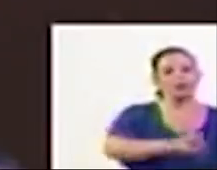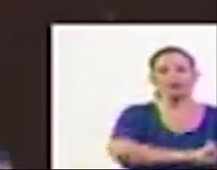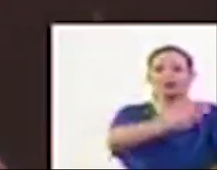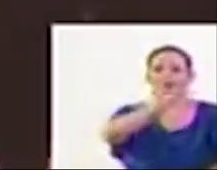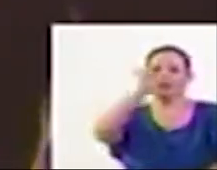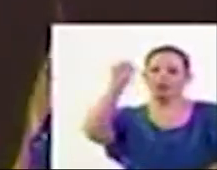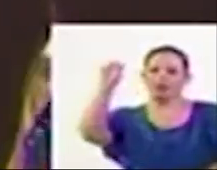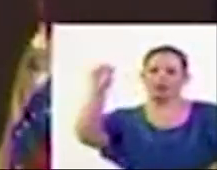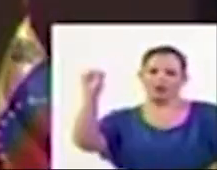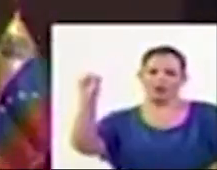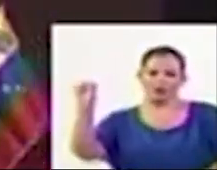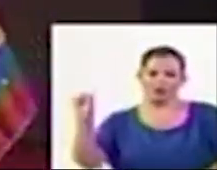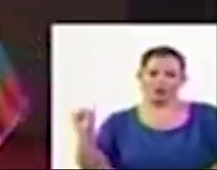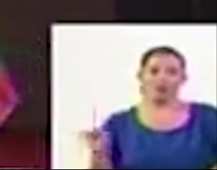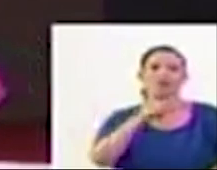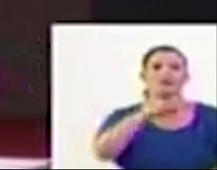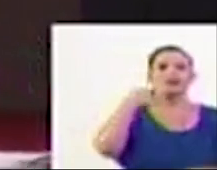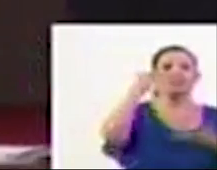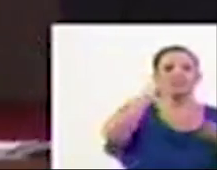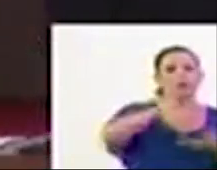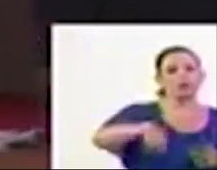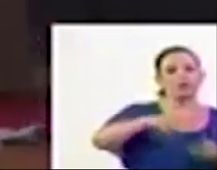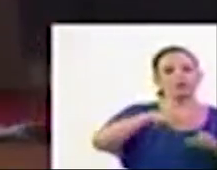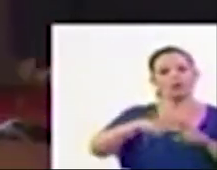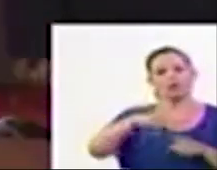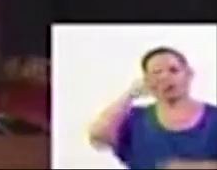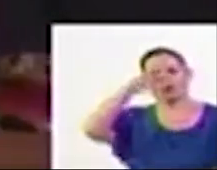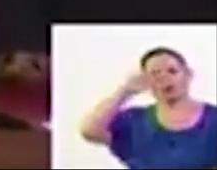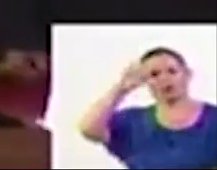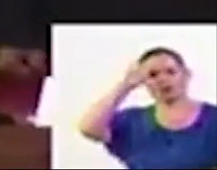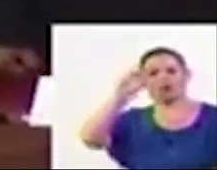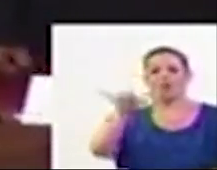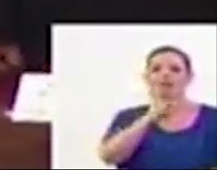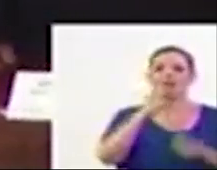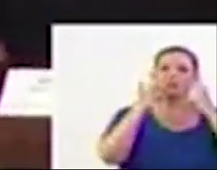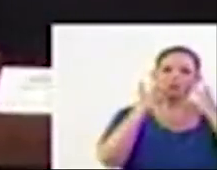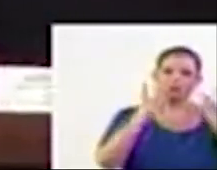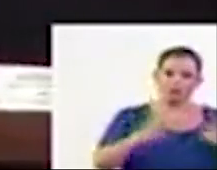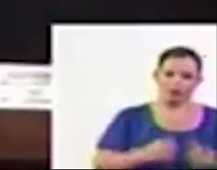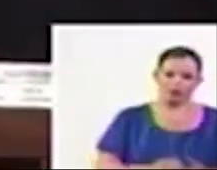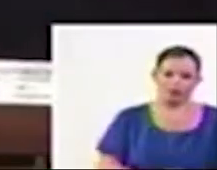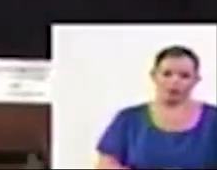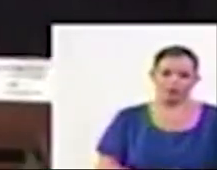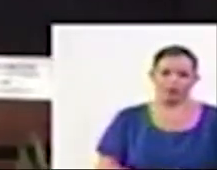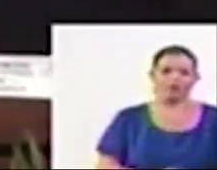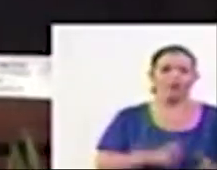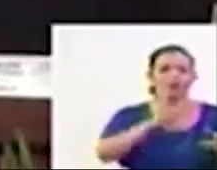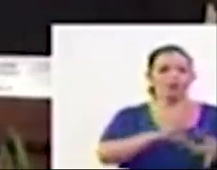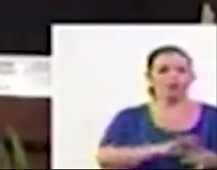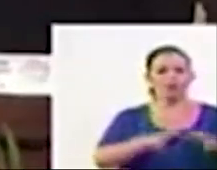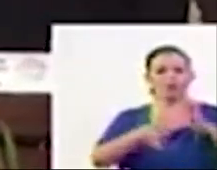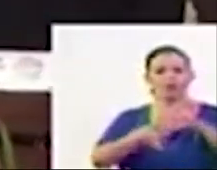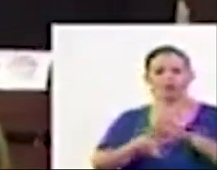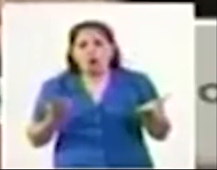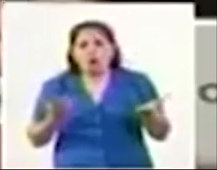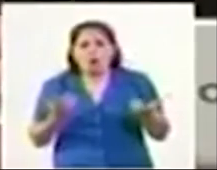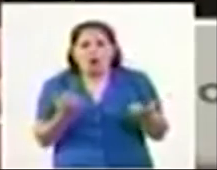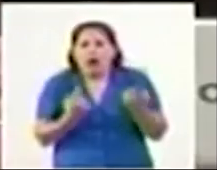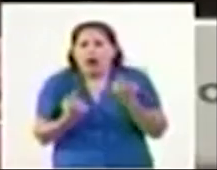hora, aprovechó para descartar la liberación de los opositores detenidos en Nicaragua. Deberían de dar algunos